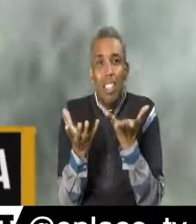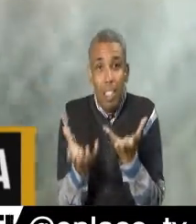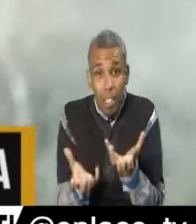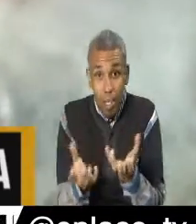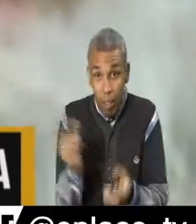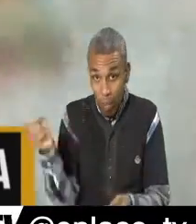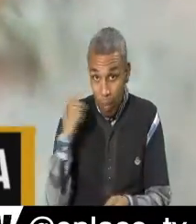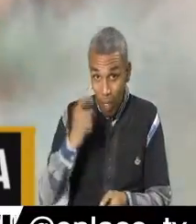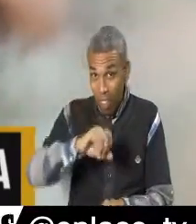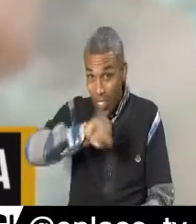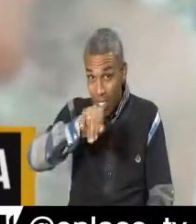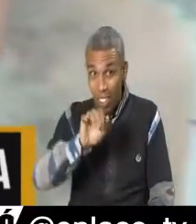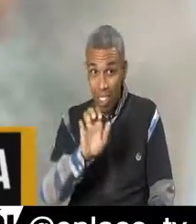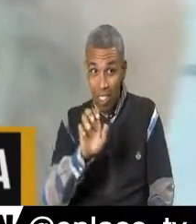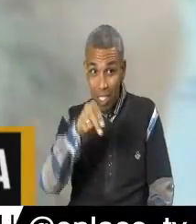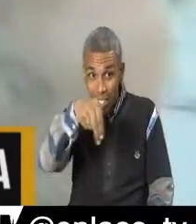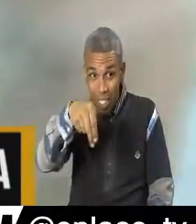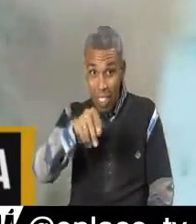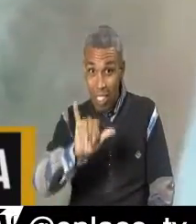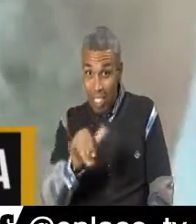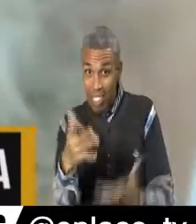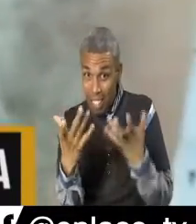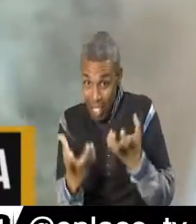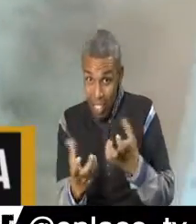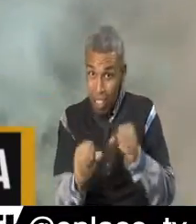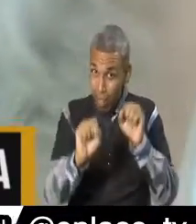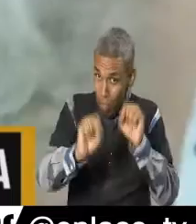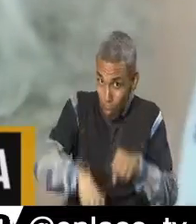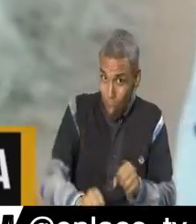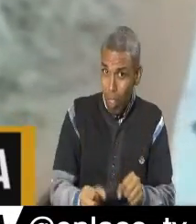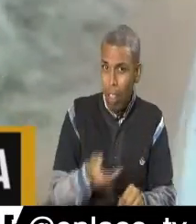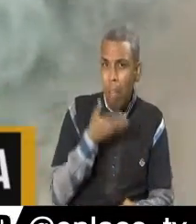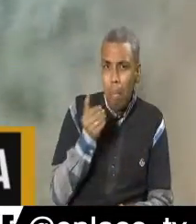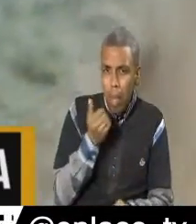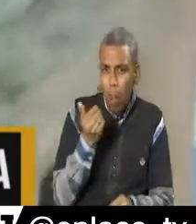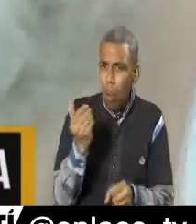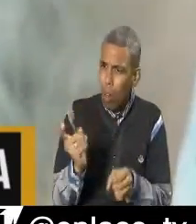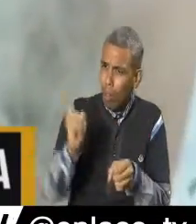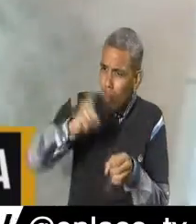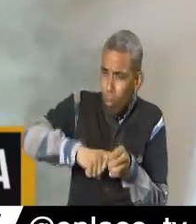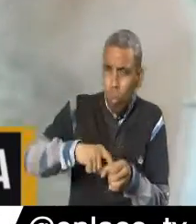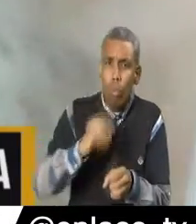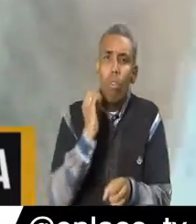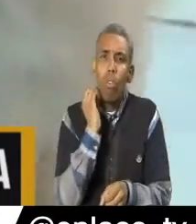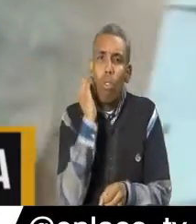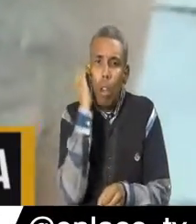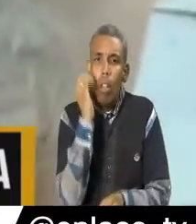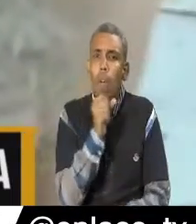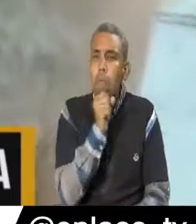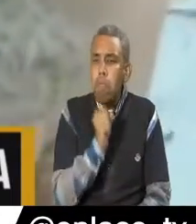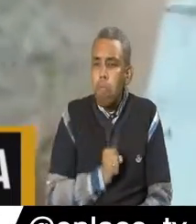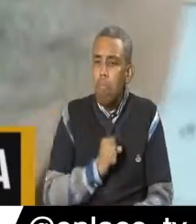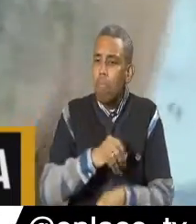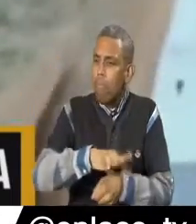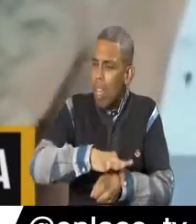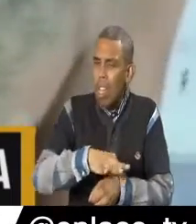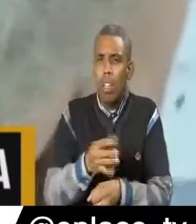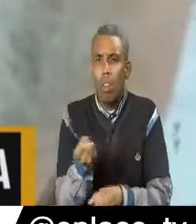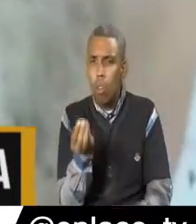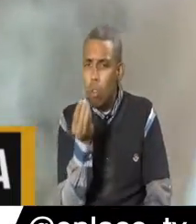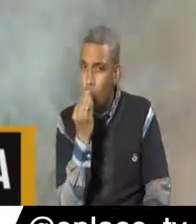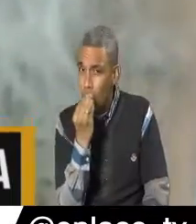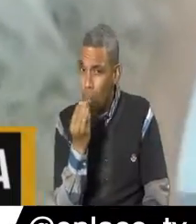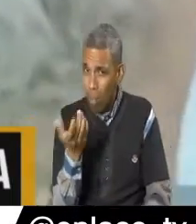Jenny Suárez Domínguez, quiere invitarlo a usted, abuelito, a que usted vaya a un asilo y se quede. En el asilo usted tiene médicos, tiene